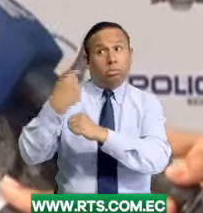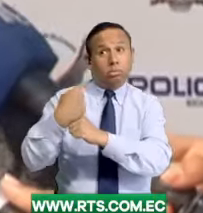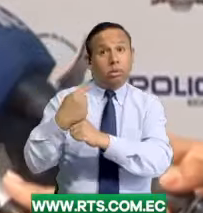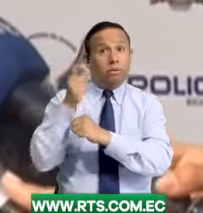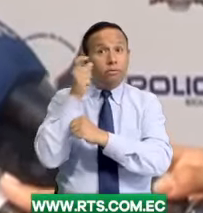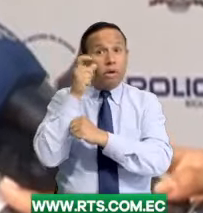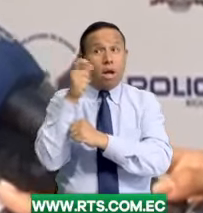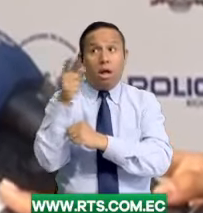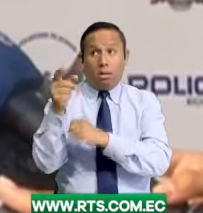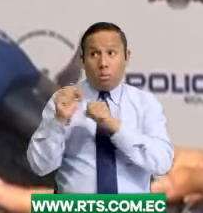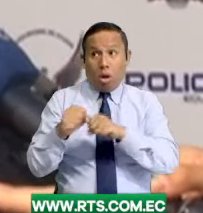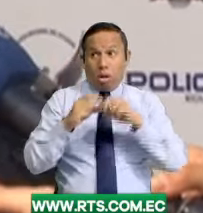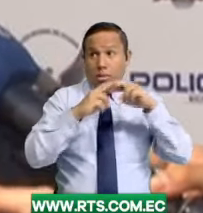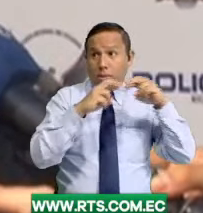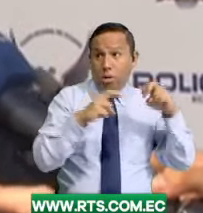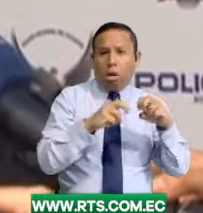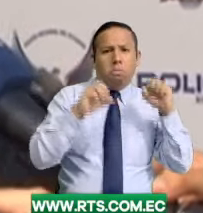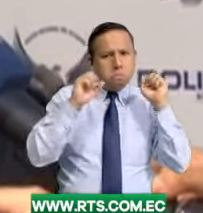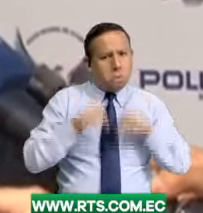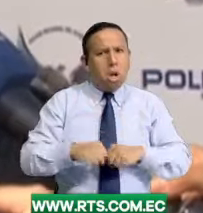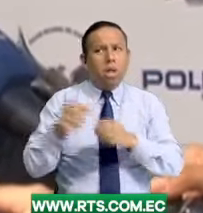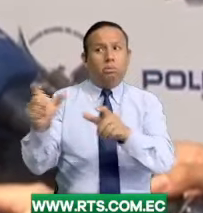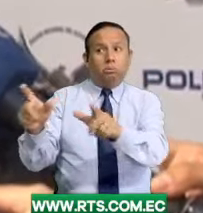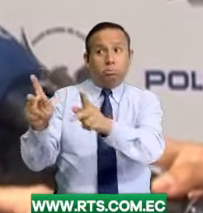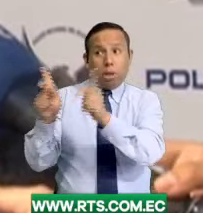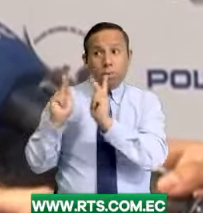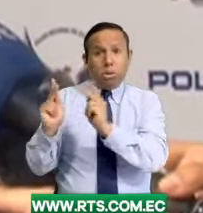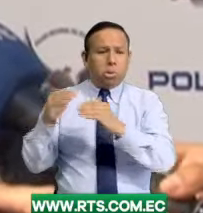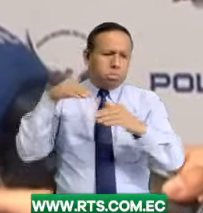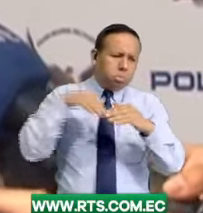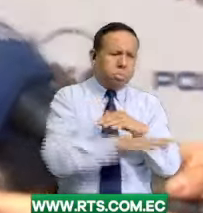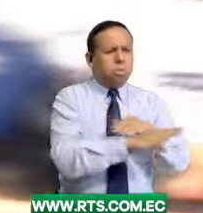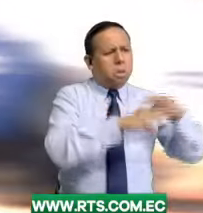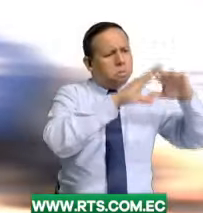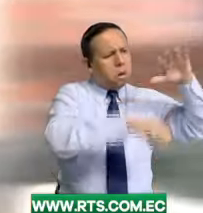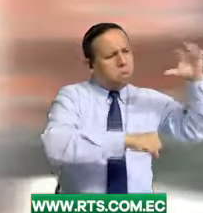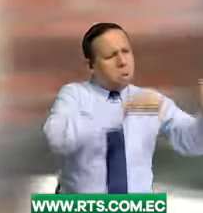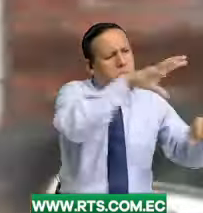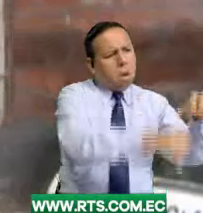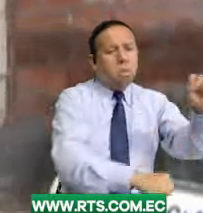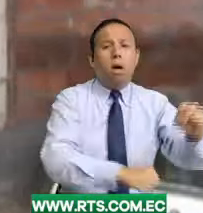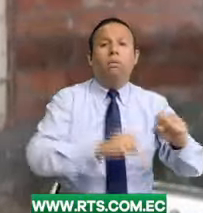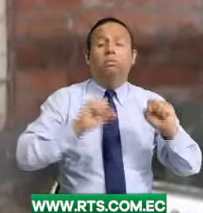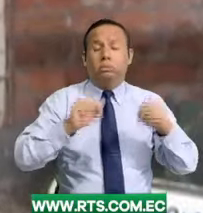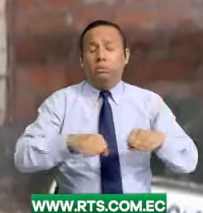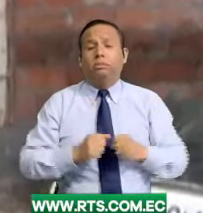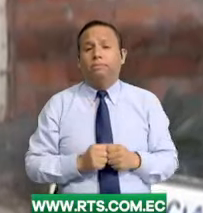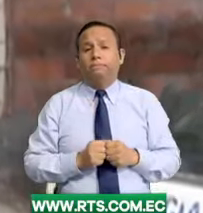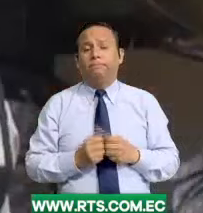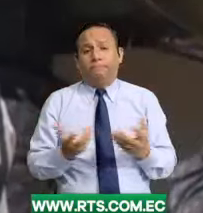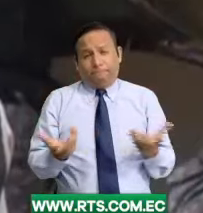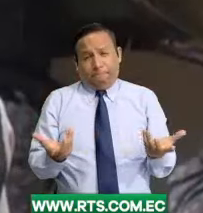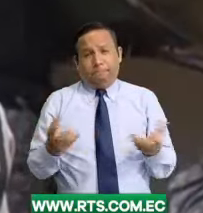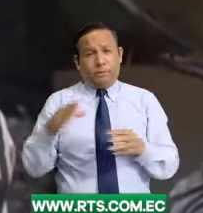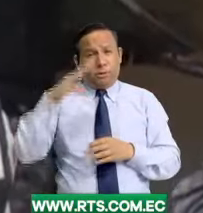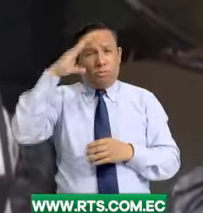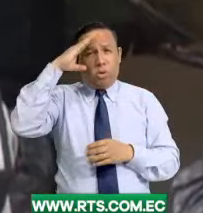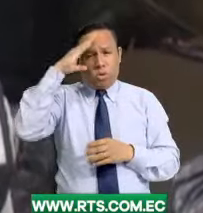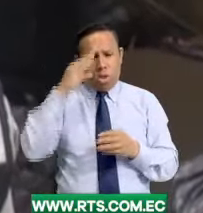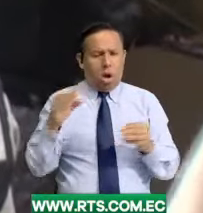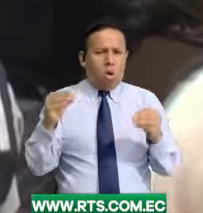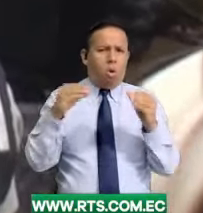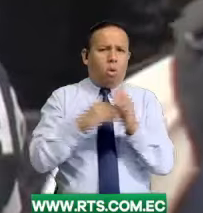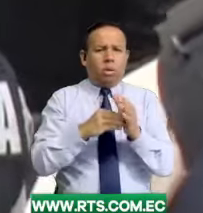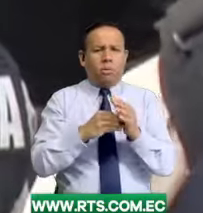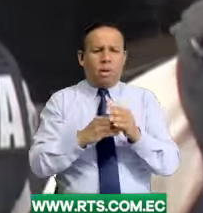que se levante una investigación, sacaremos las boletas de captura y los procederemos a detener. Fue el operativo Resurgir 23 que una vez más